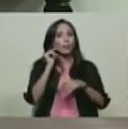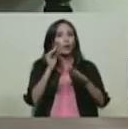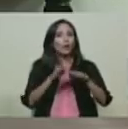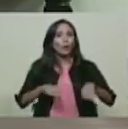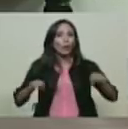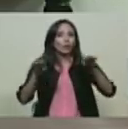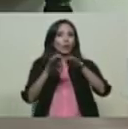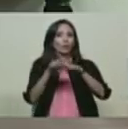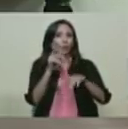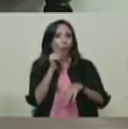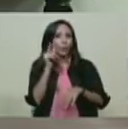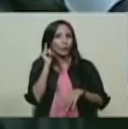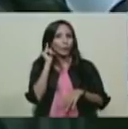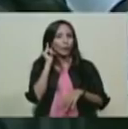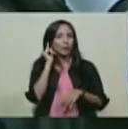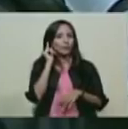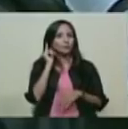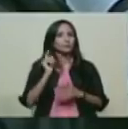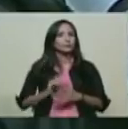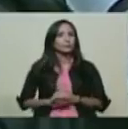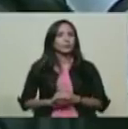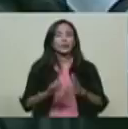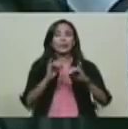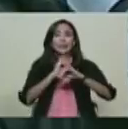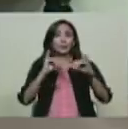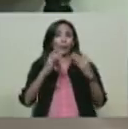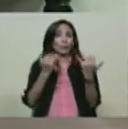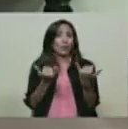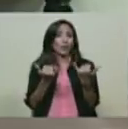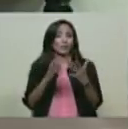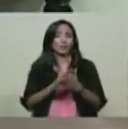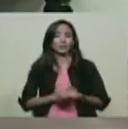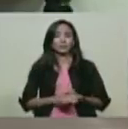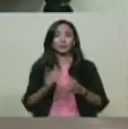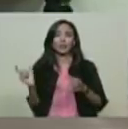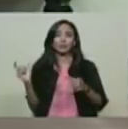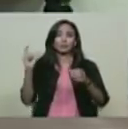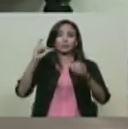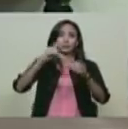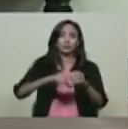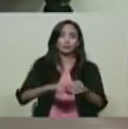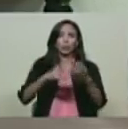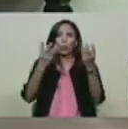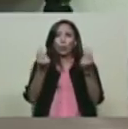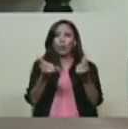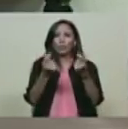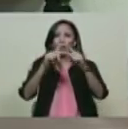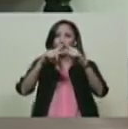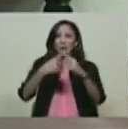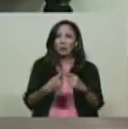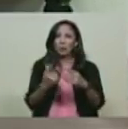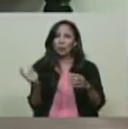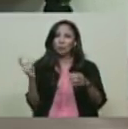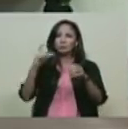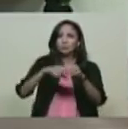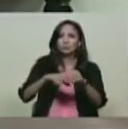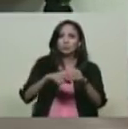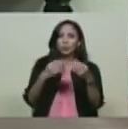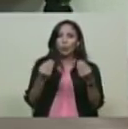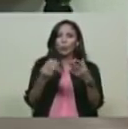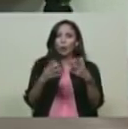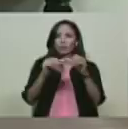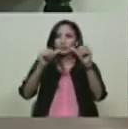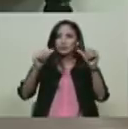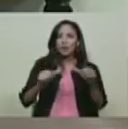Género, Blanca. Ya a esta altura se han incorporado al sistema de protección de